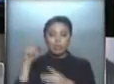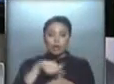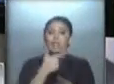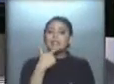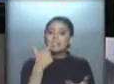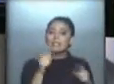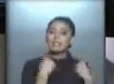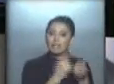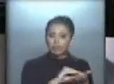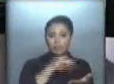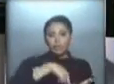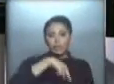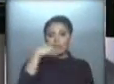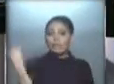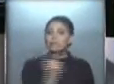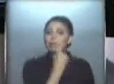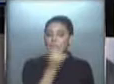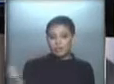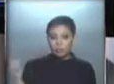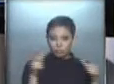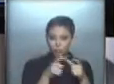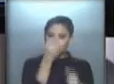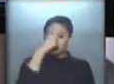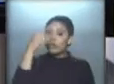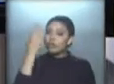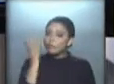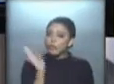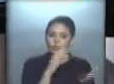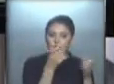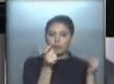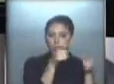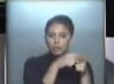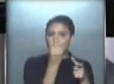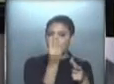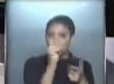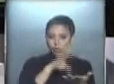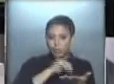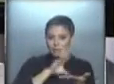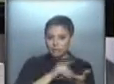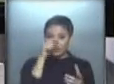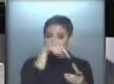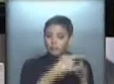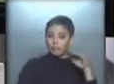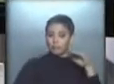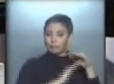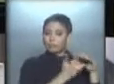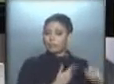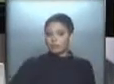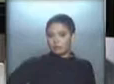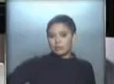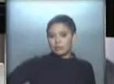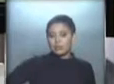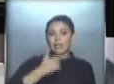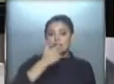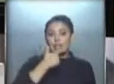del Senado Nacional. Hoy va a ser la primera reunión formal de comisión, la Comisión de Presupuesto y Hacienda, la que preside el